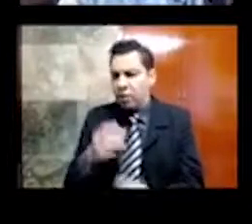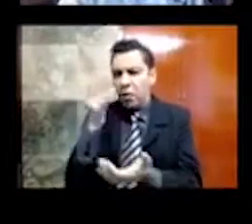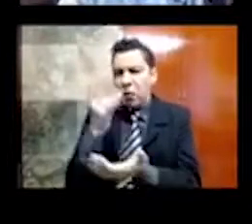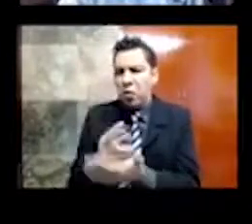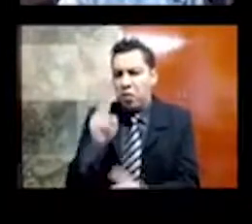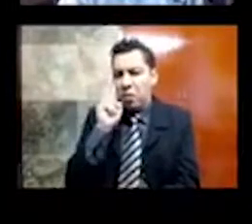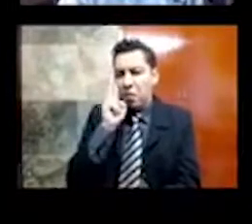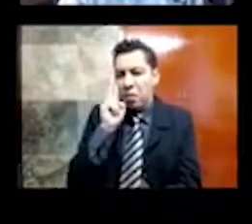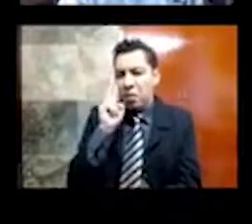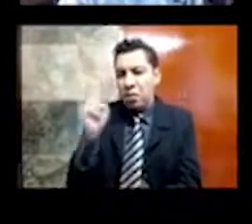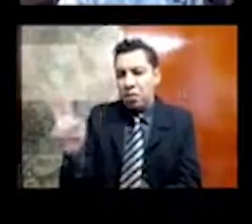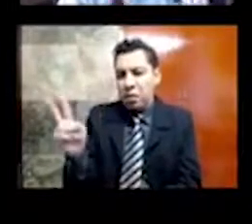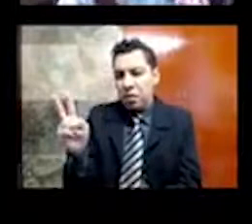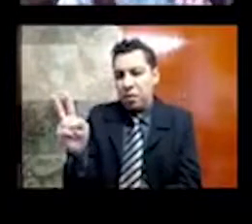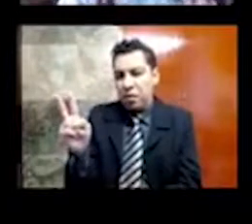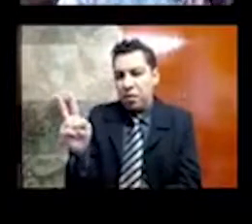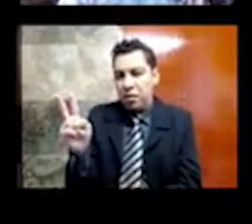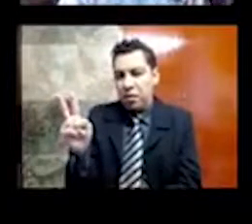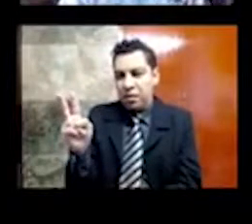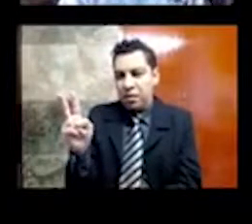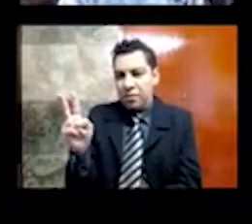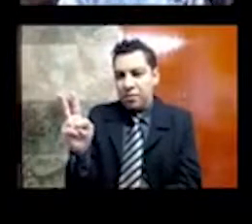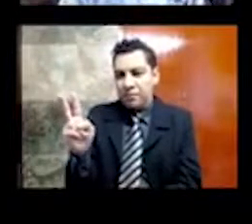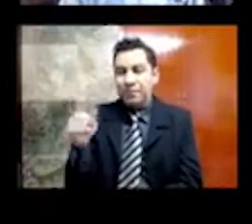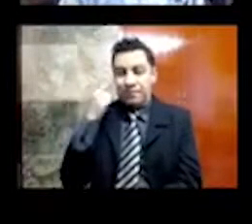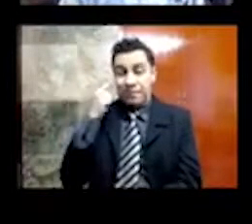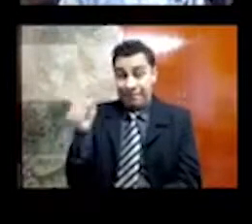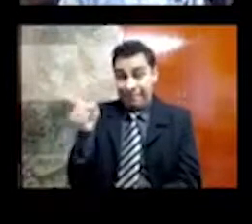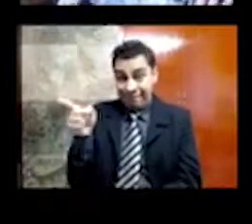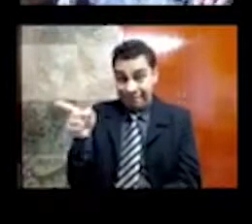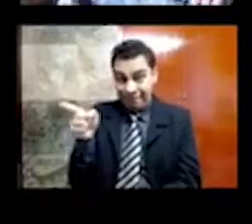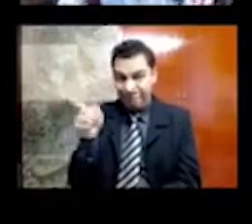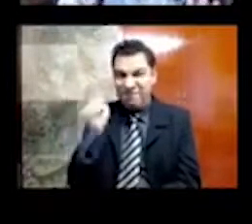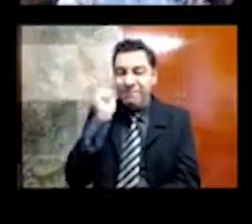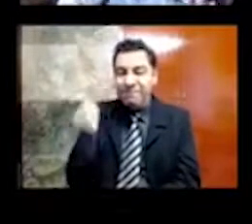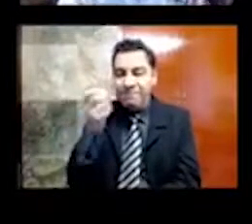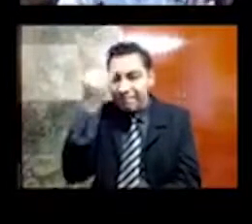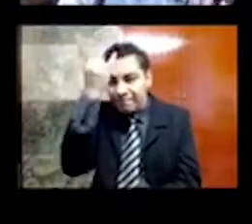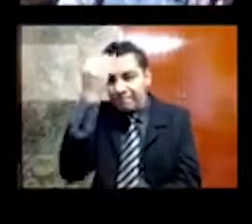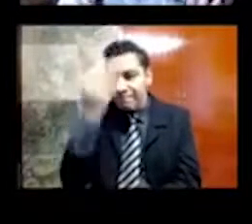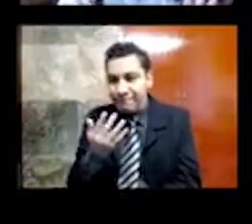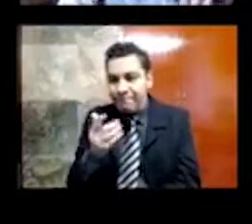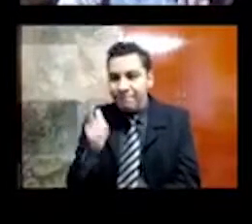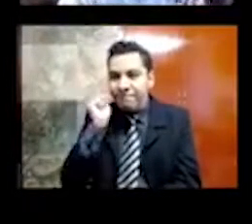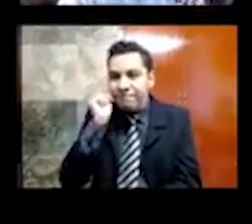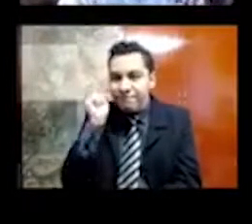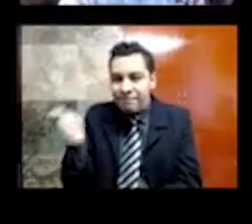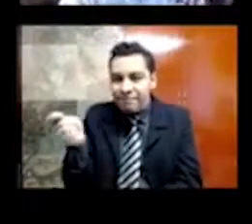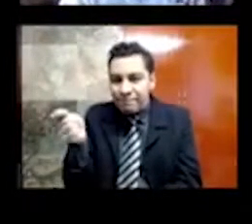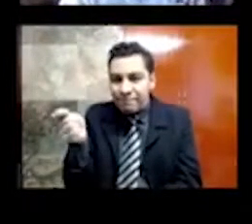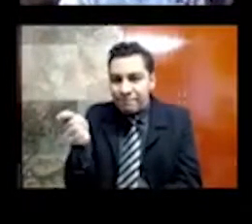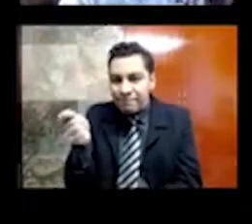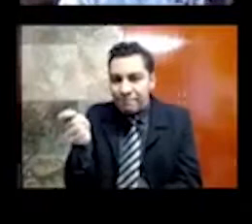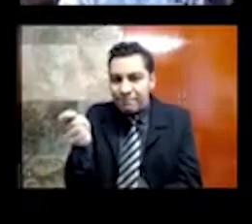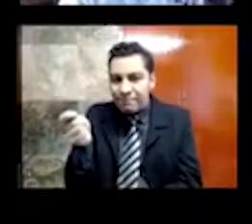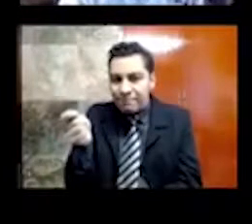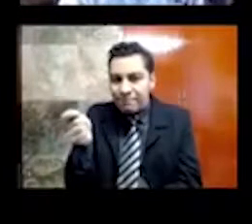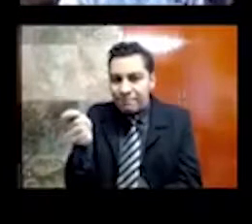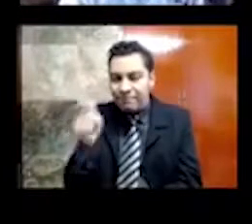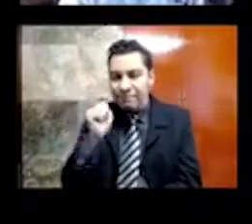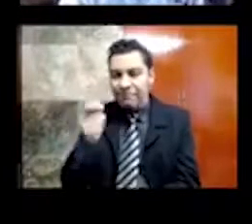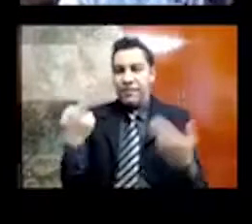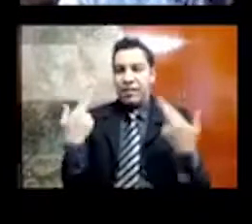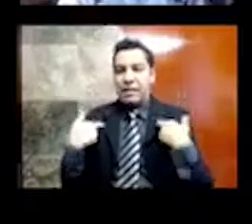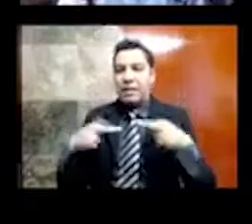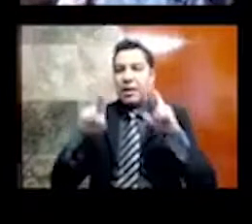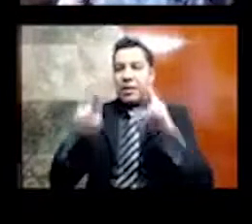para despistar al enemigo, y aquí sí. Este es el glifo, la representación, el